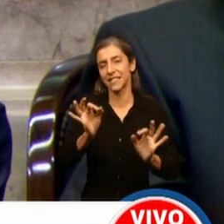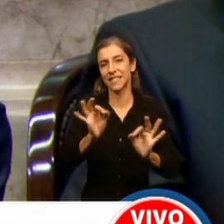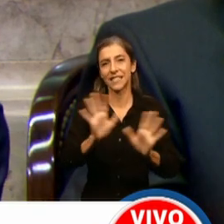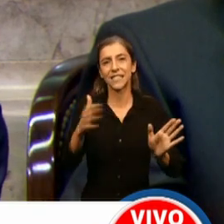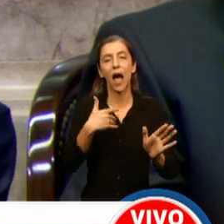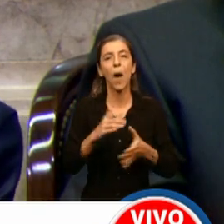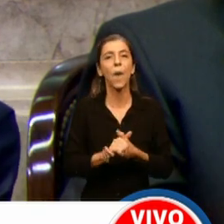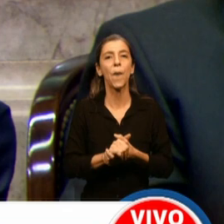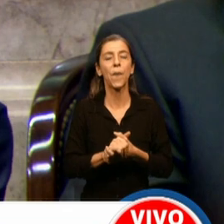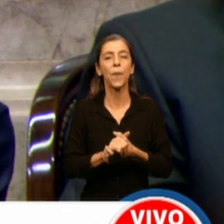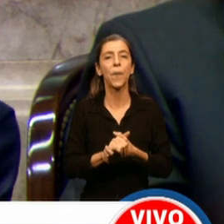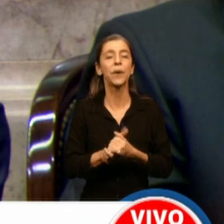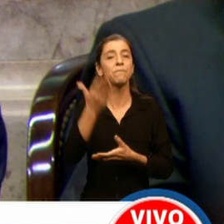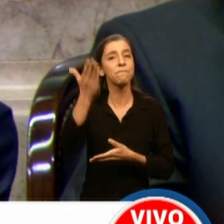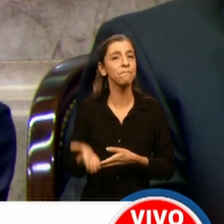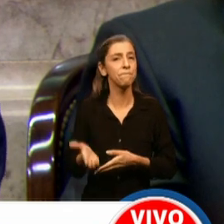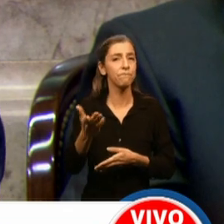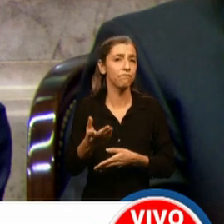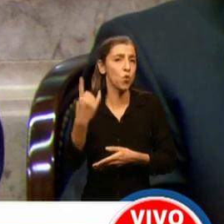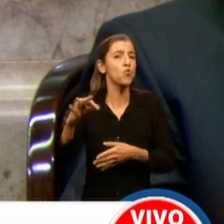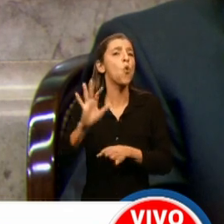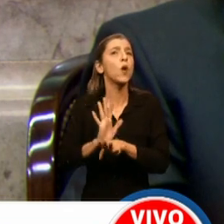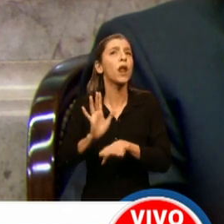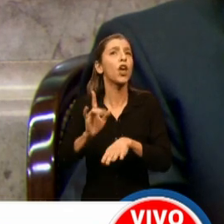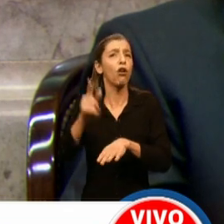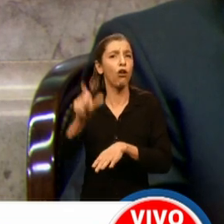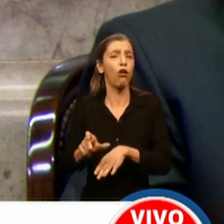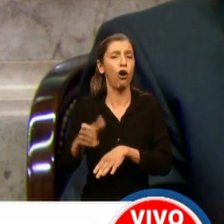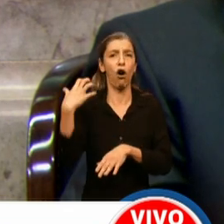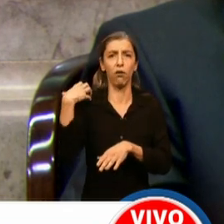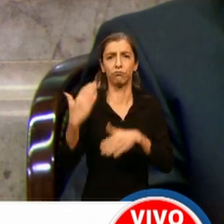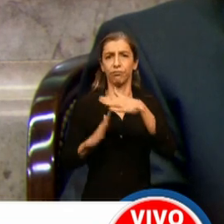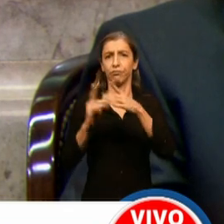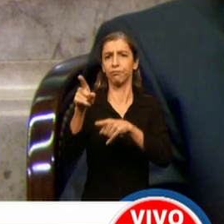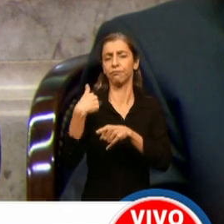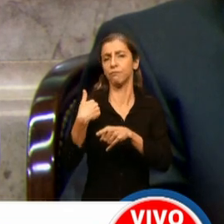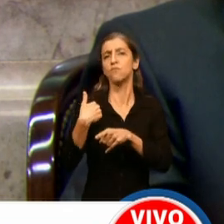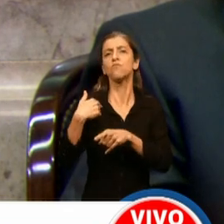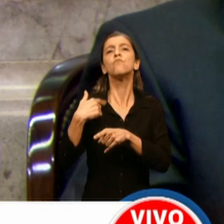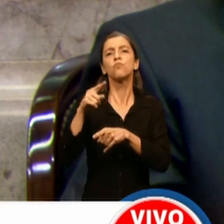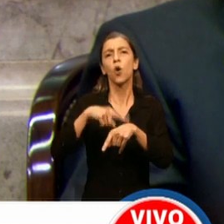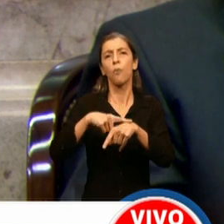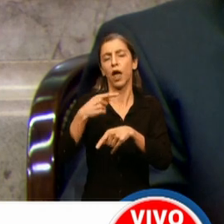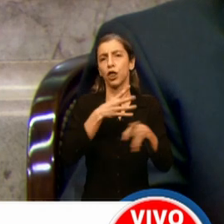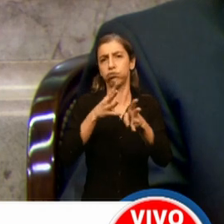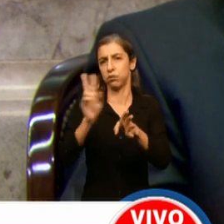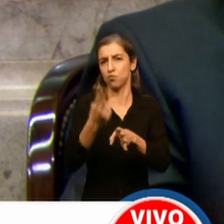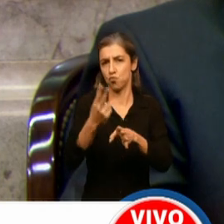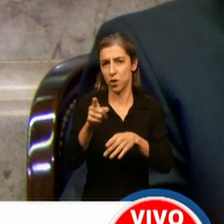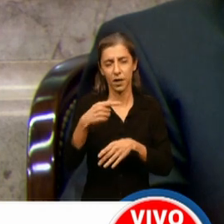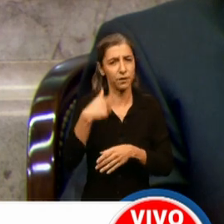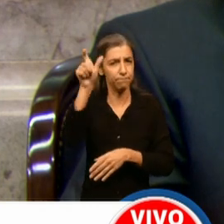del general martín miguel de güemes el único general muerto en combate un hombre central en la lucha